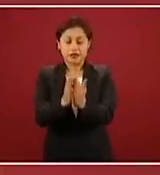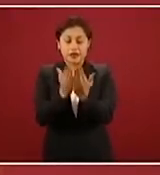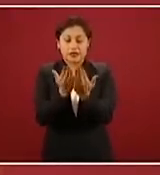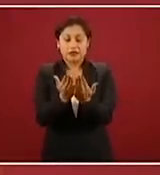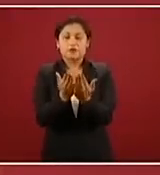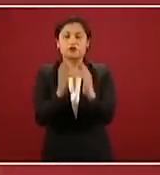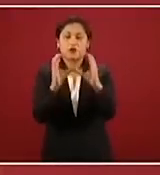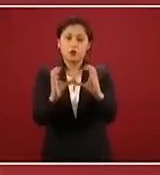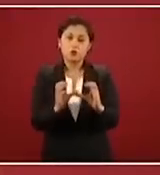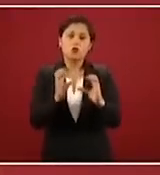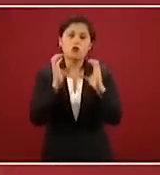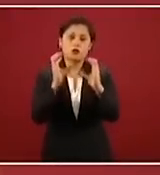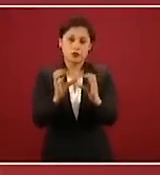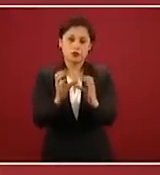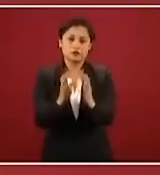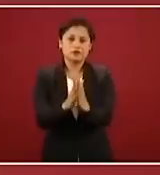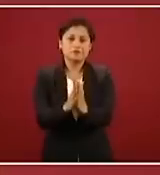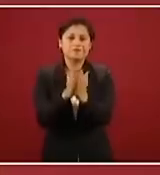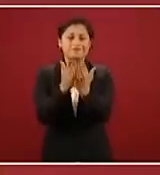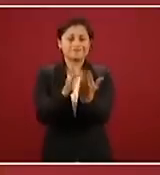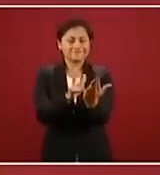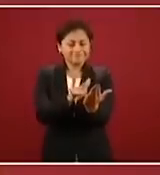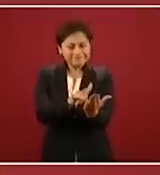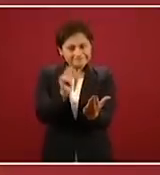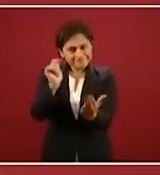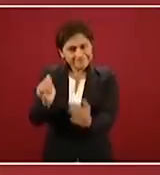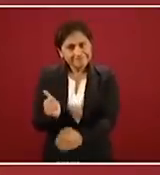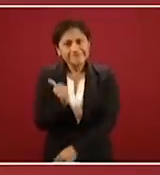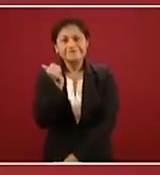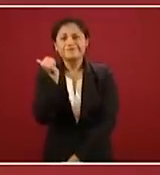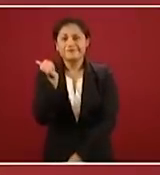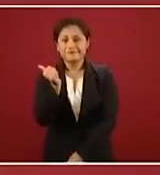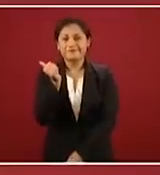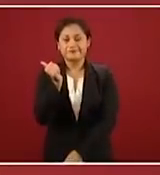que los aprovechen, que los amen,